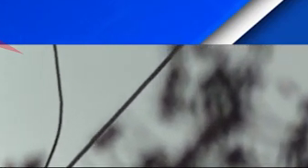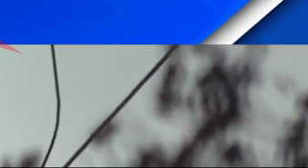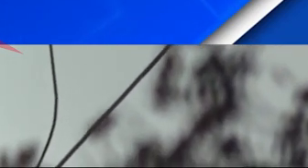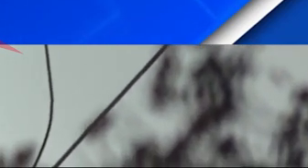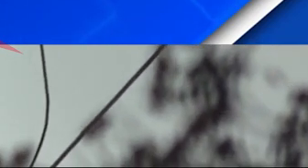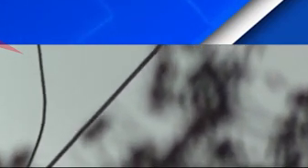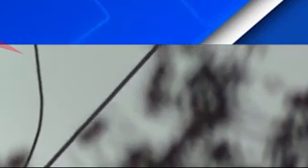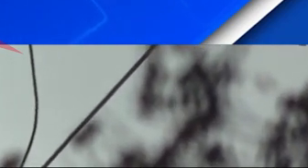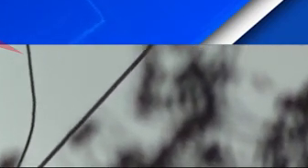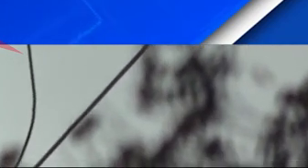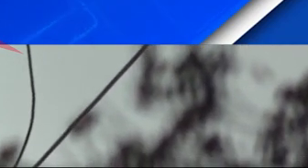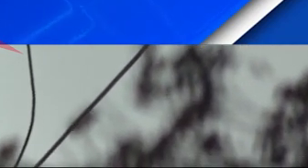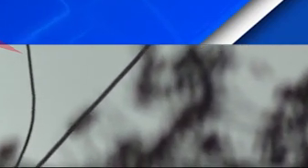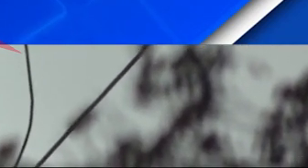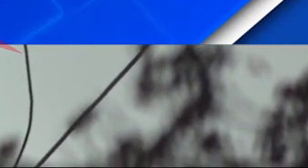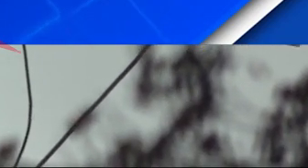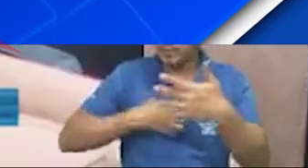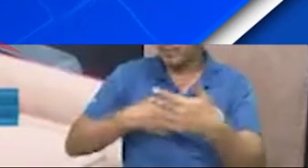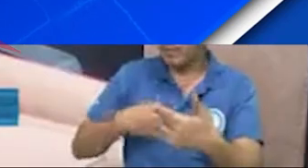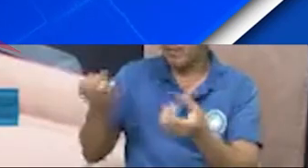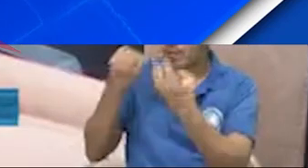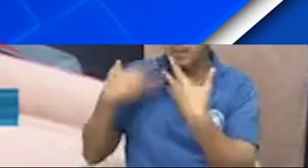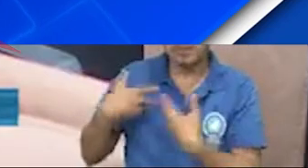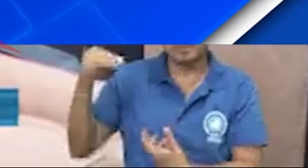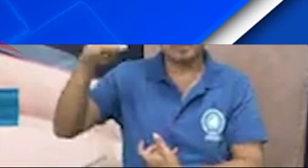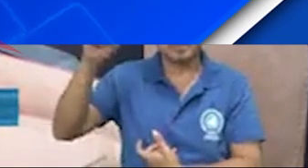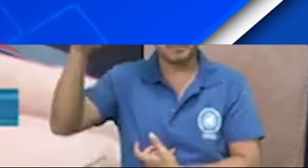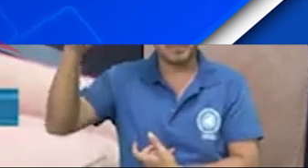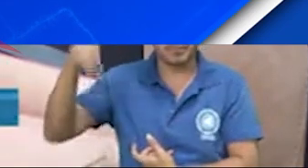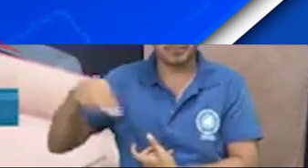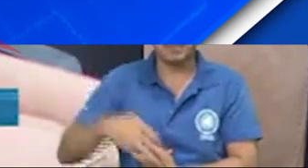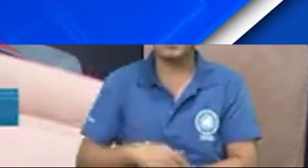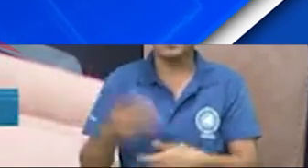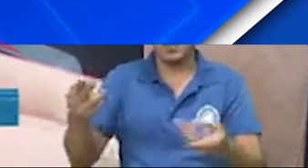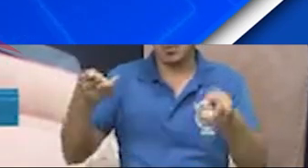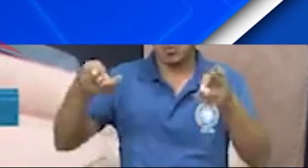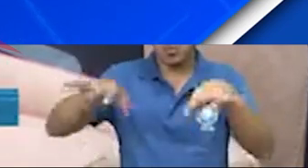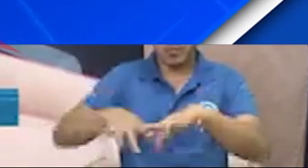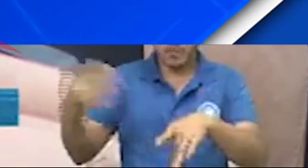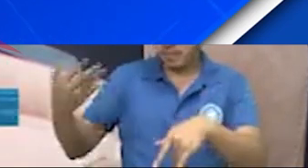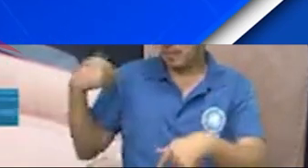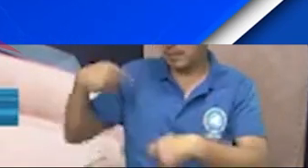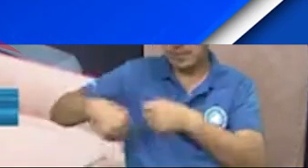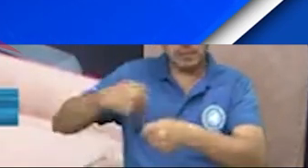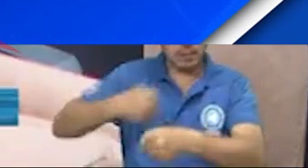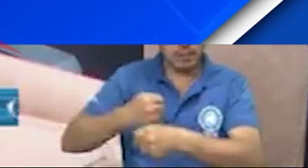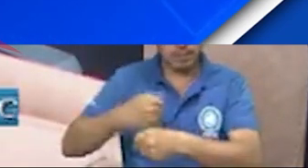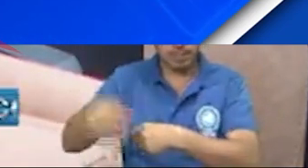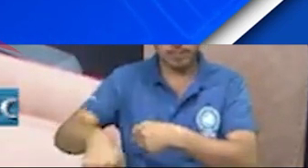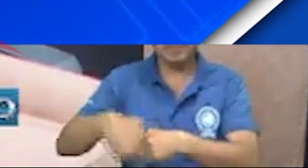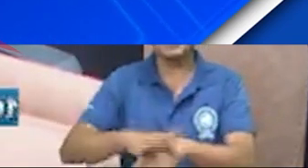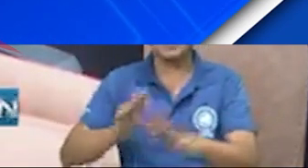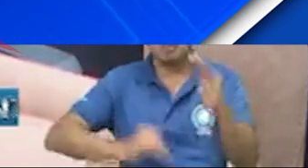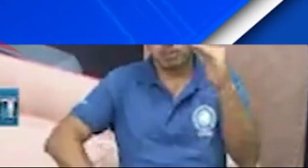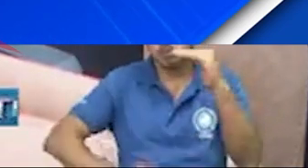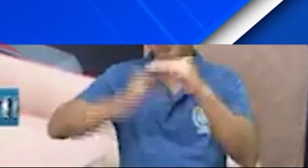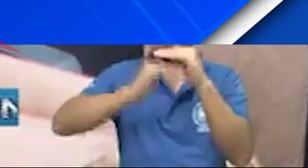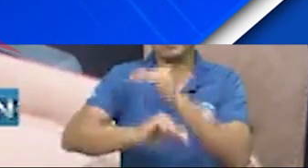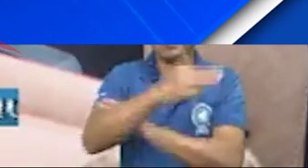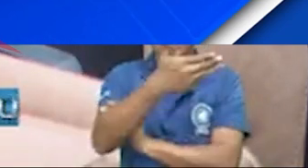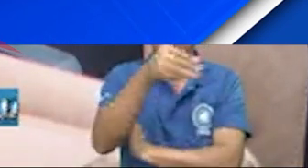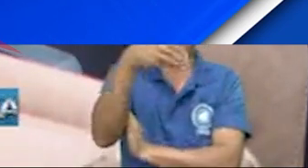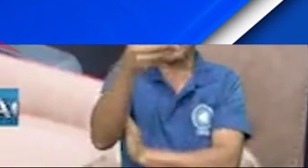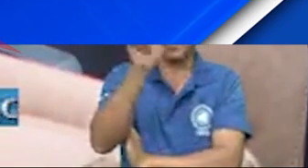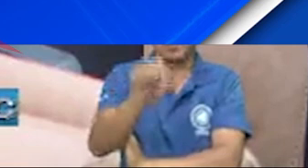renovables. Con datos del Ministerio de Energía y Minas, hasta noviembre de este año alcanzó el